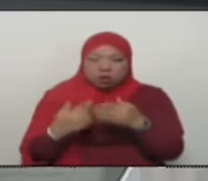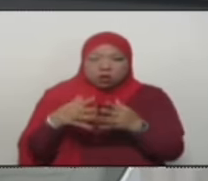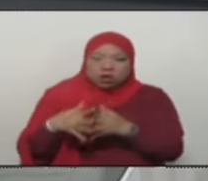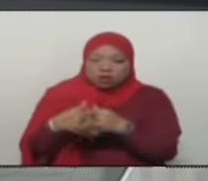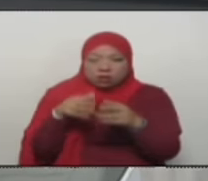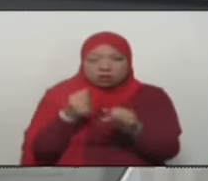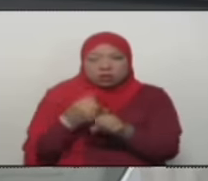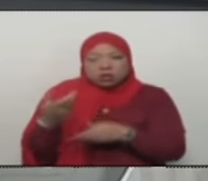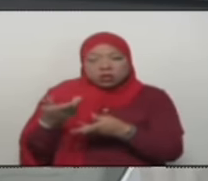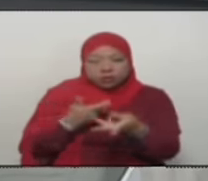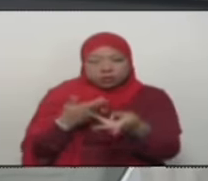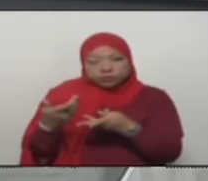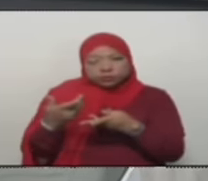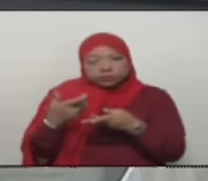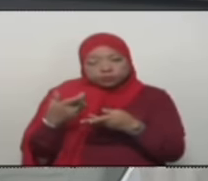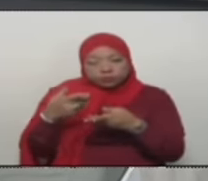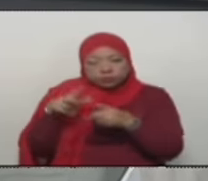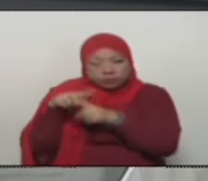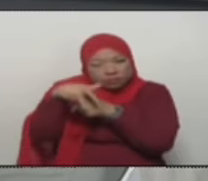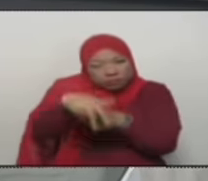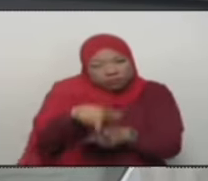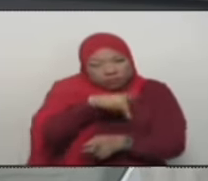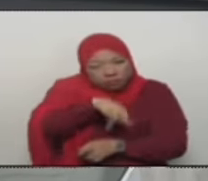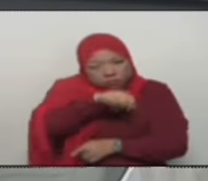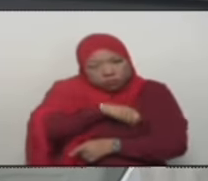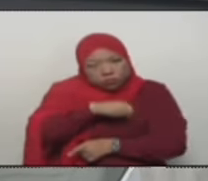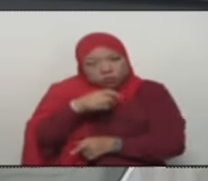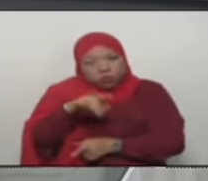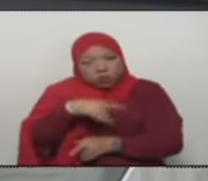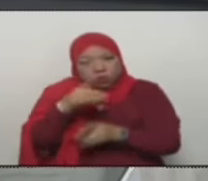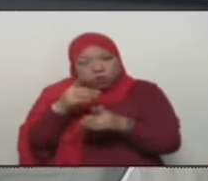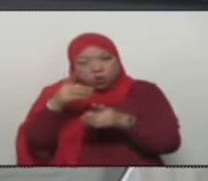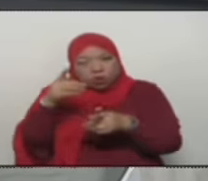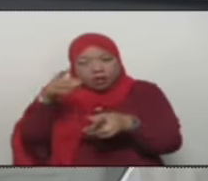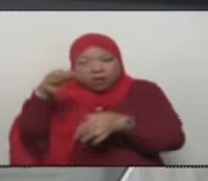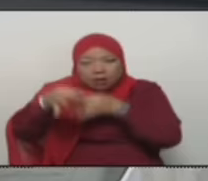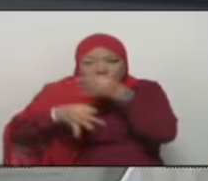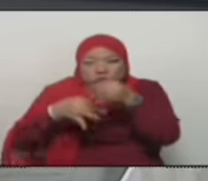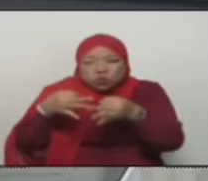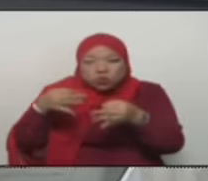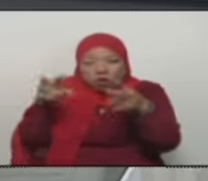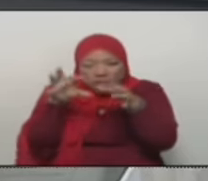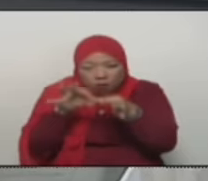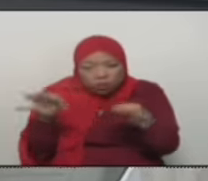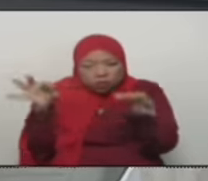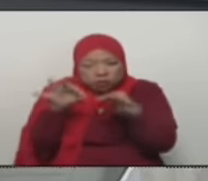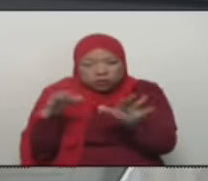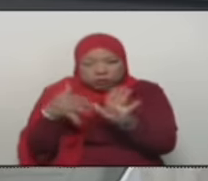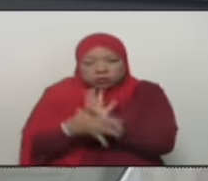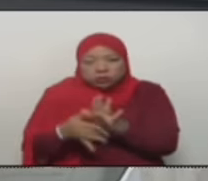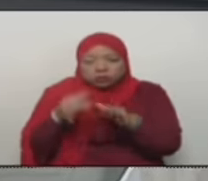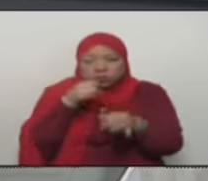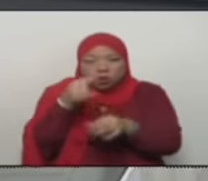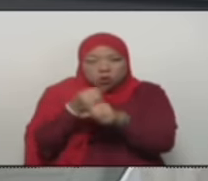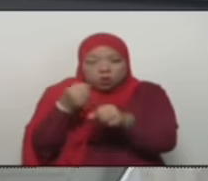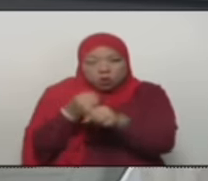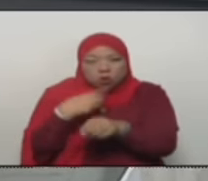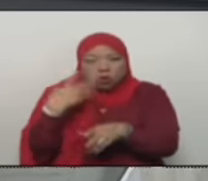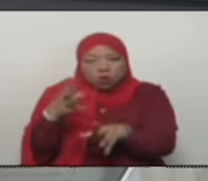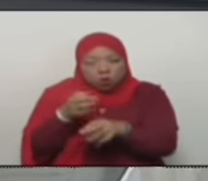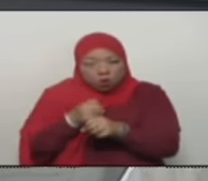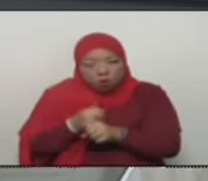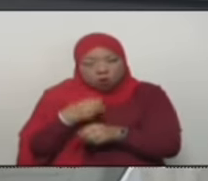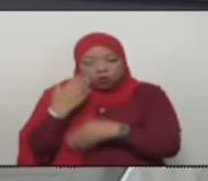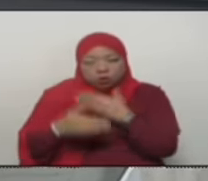al servicio de la colonización. O sea, realmente hemos desenmascarado, porque obviamente los que firmaron no se leyeron el artículo, confiaron en